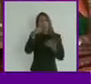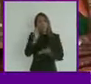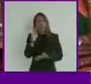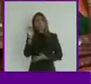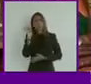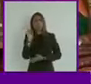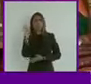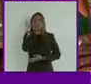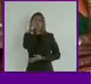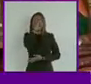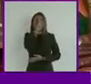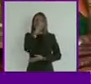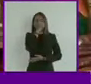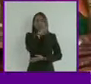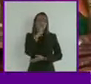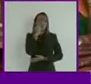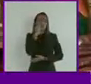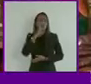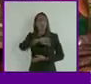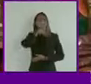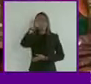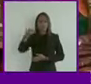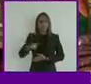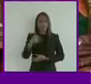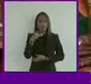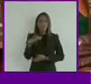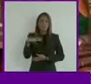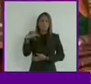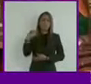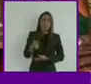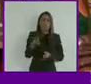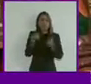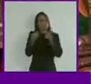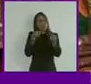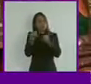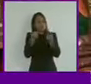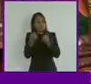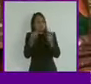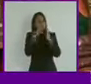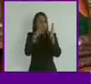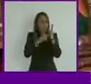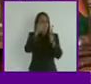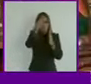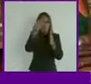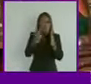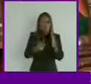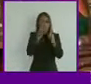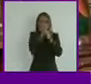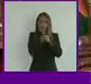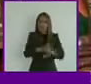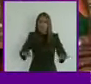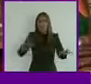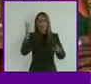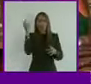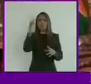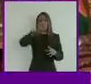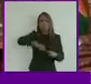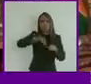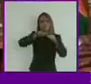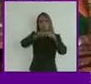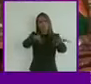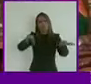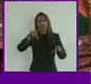una inquietud particular y palpable que necesita ser regulada para poder tener mayor seguridad y no generar la desinformación, ¿no? Muchas gracias, Amaya,